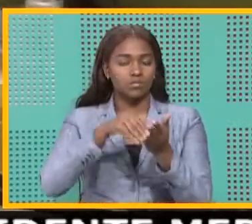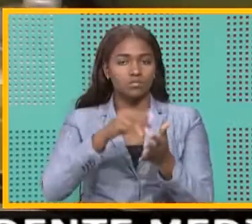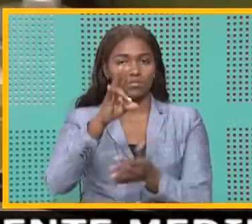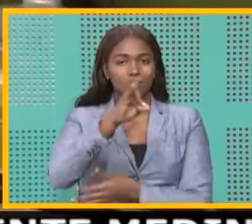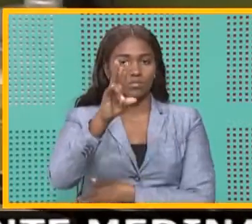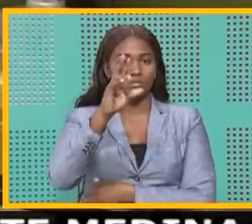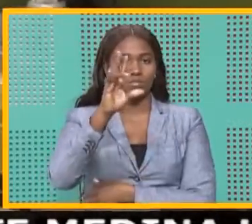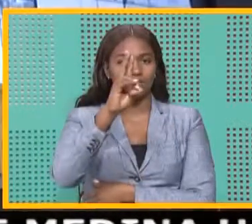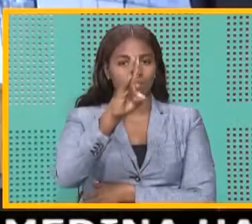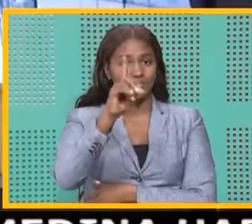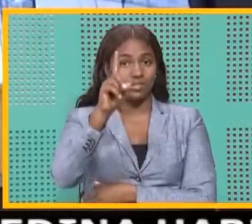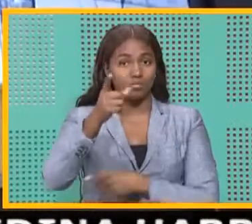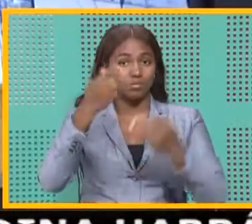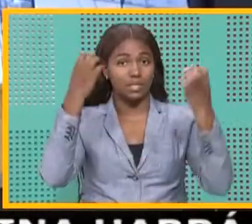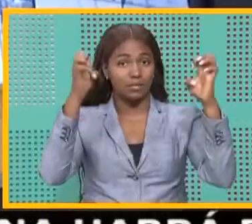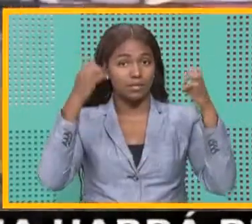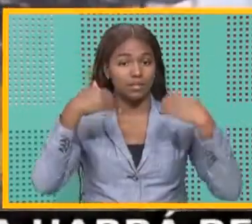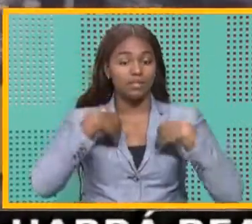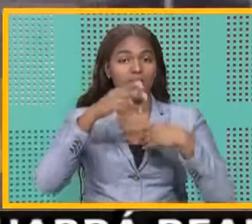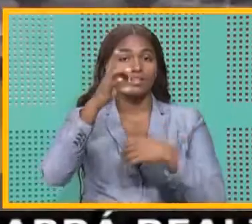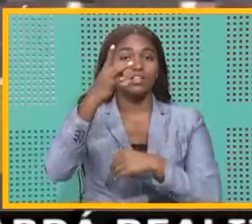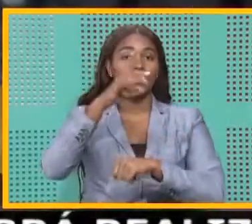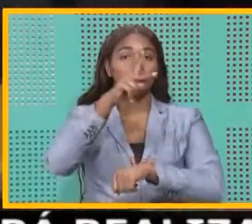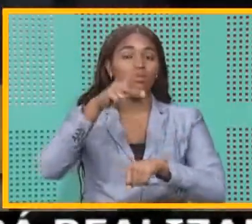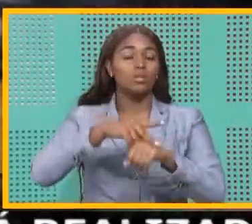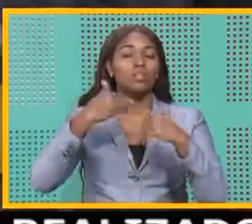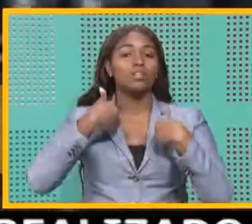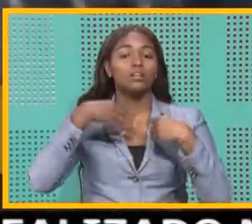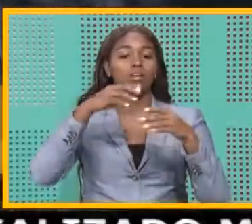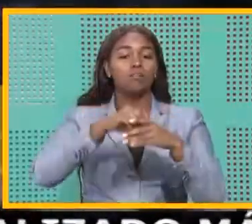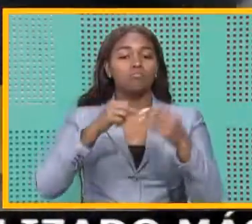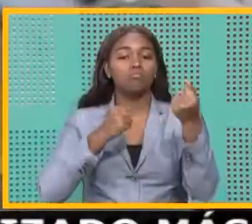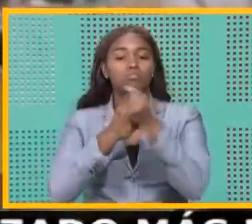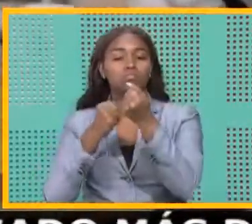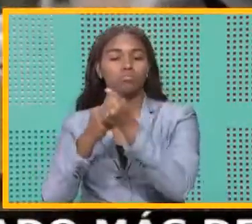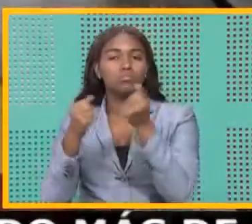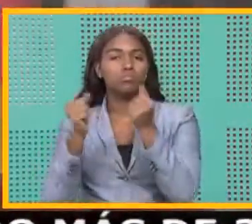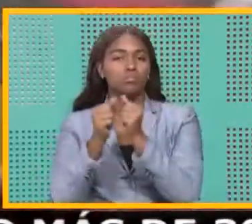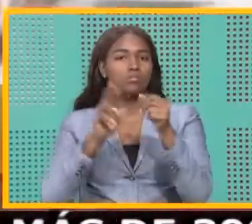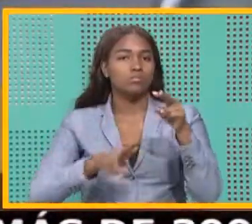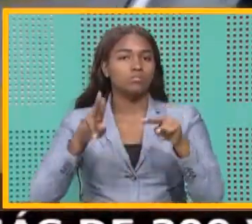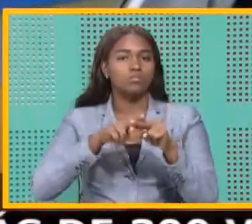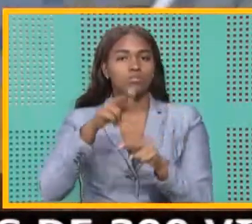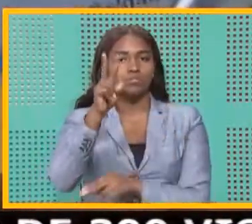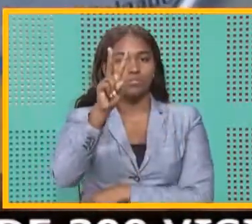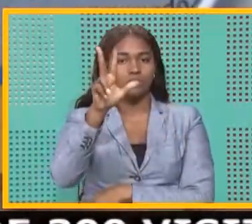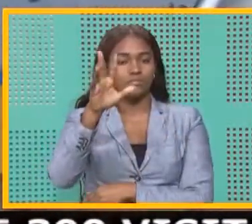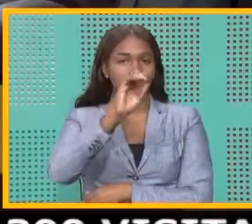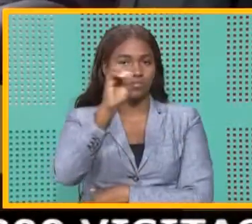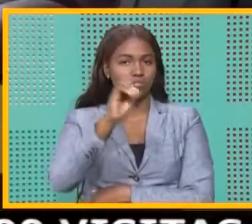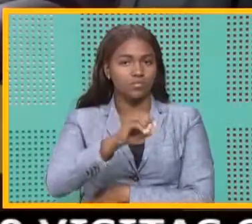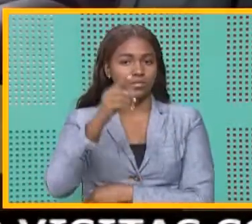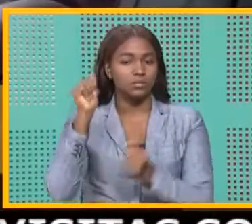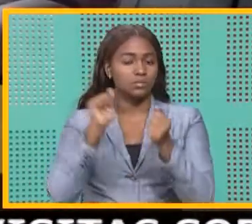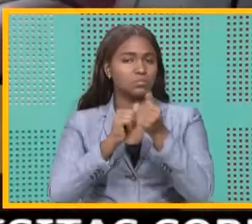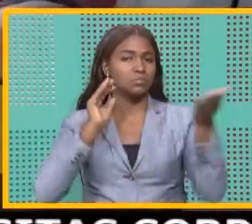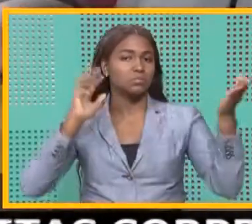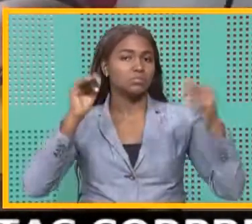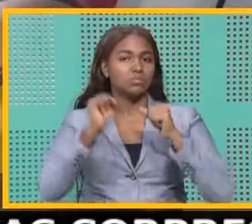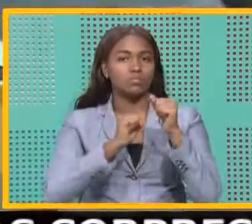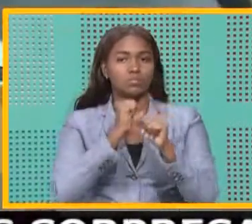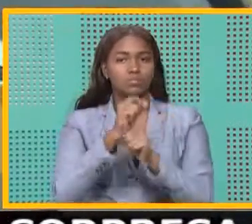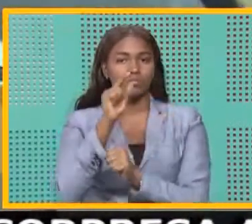671.721 emergencias en las 18 provincias donde tiene cobertura, con un incremento de un 23% con respecto al